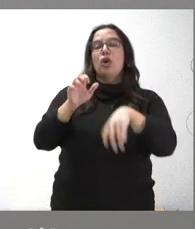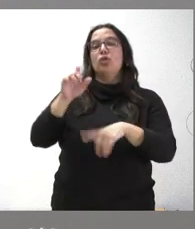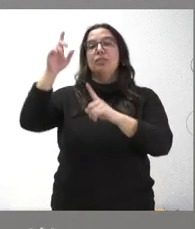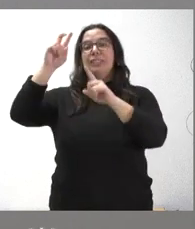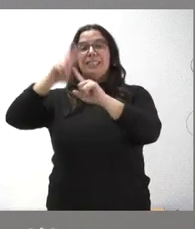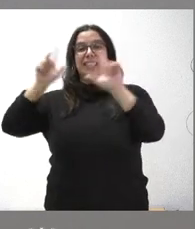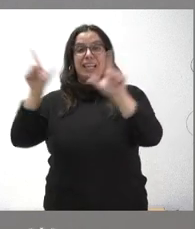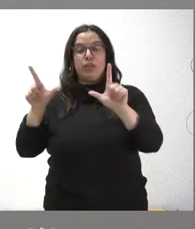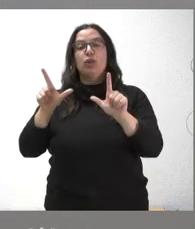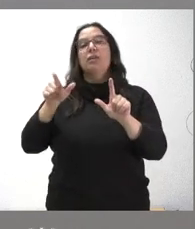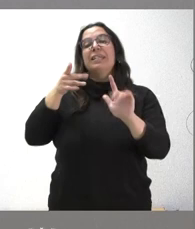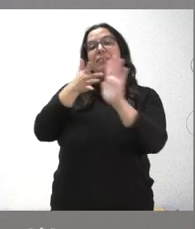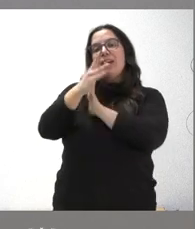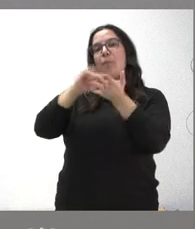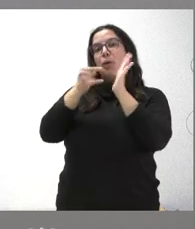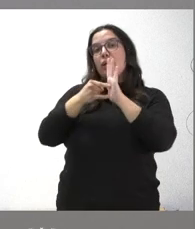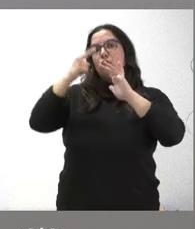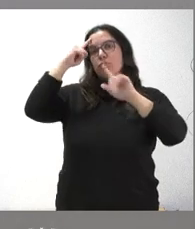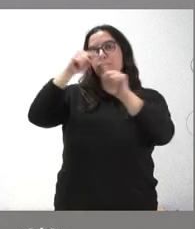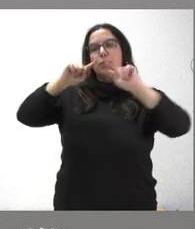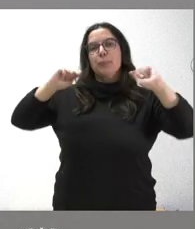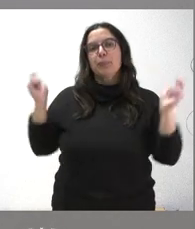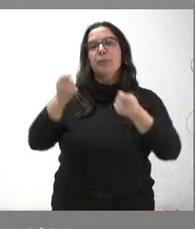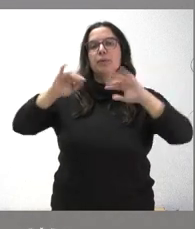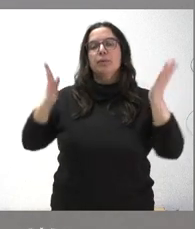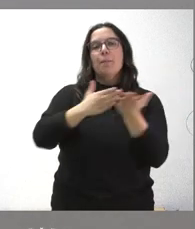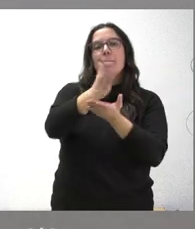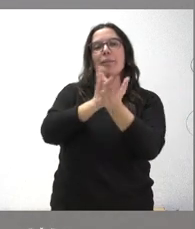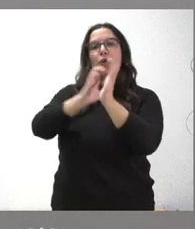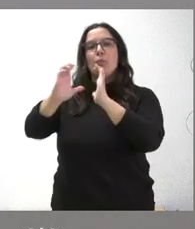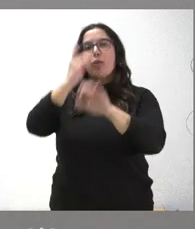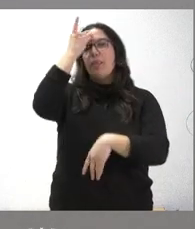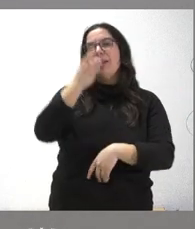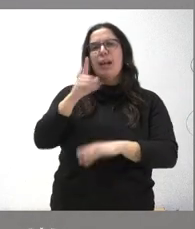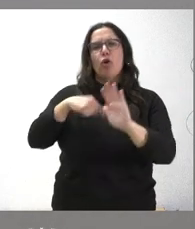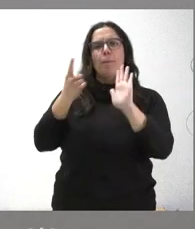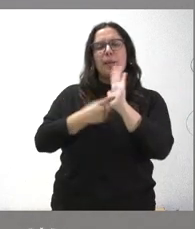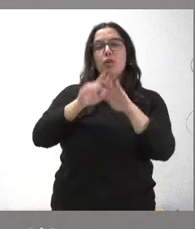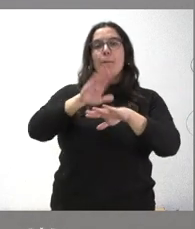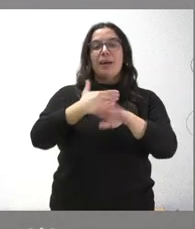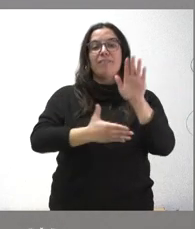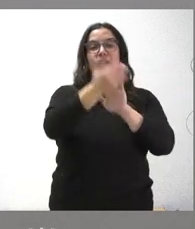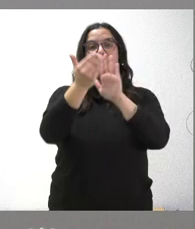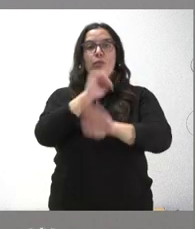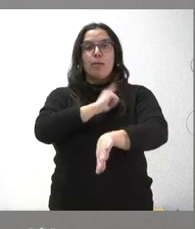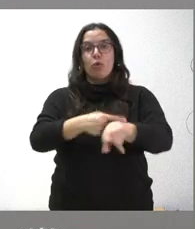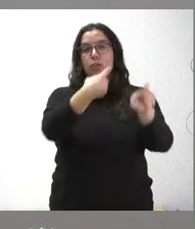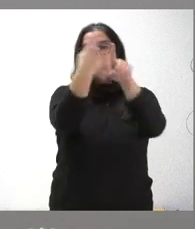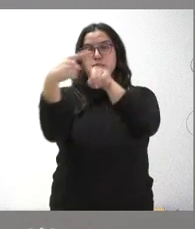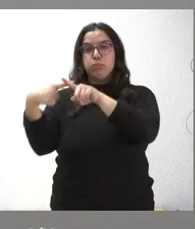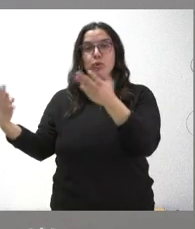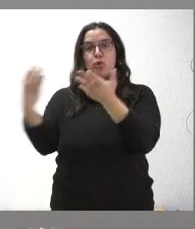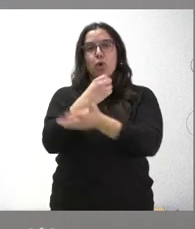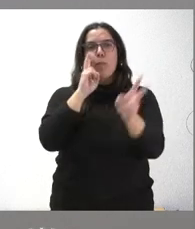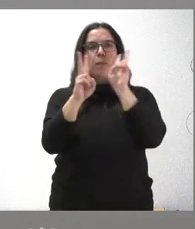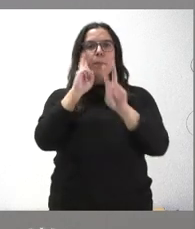el objetivo de este proyecto es promocionar un medio de comunicación digital completo Y a medida para que cada federación deportiva pueda disponer